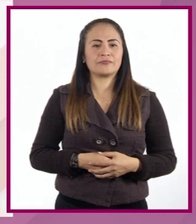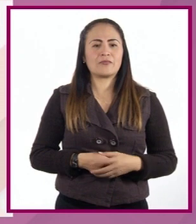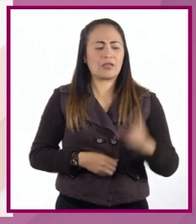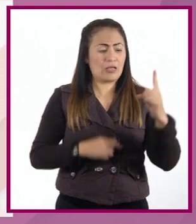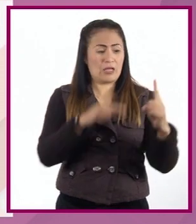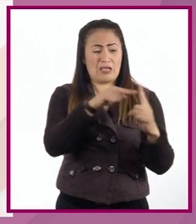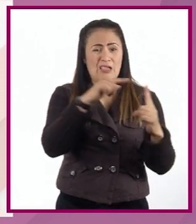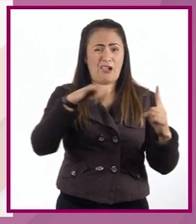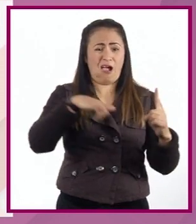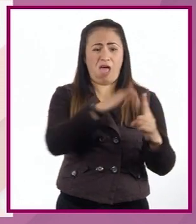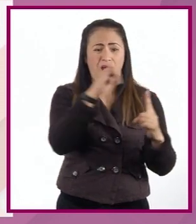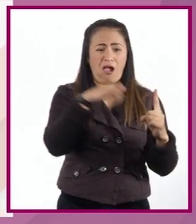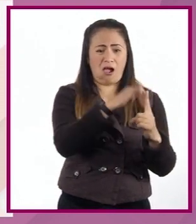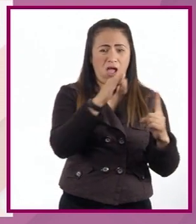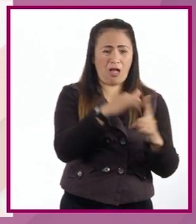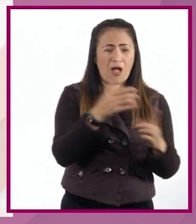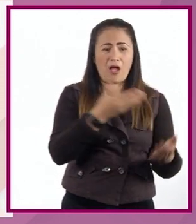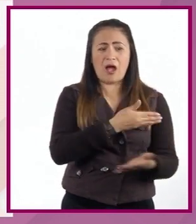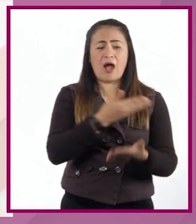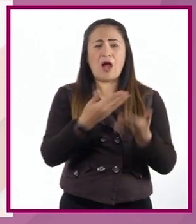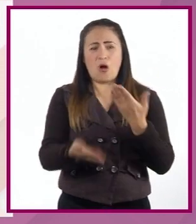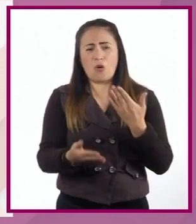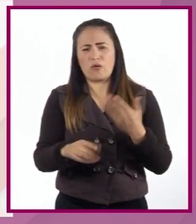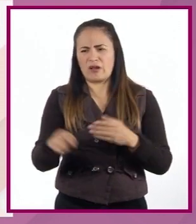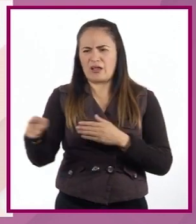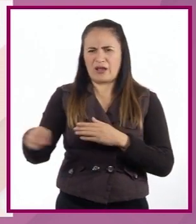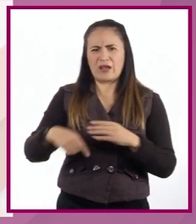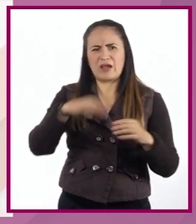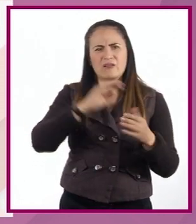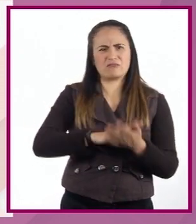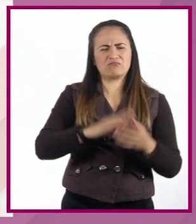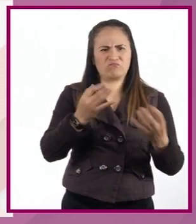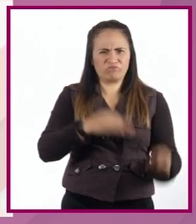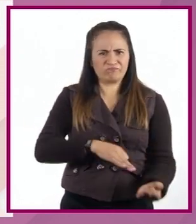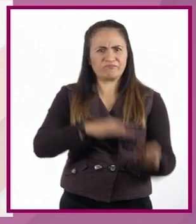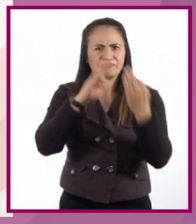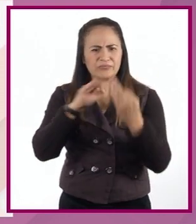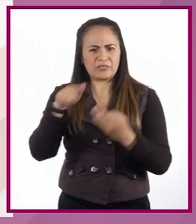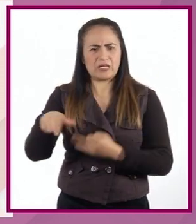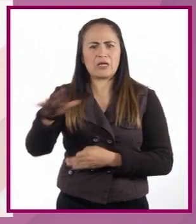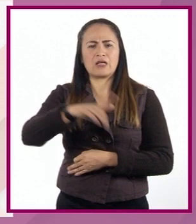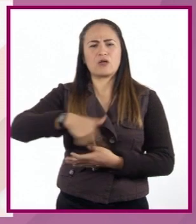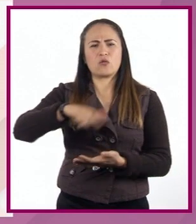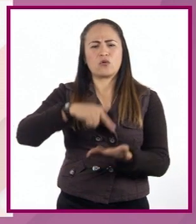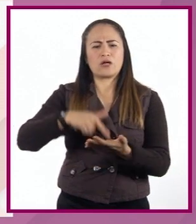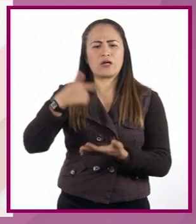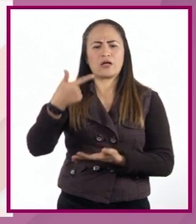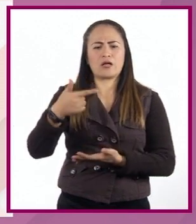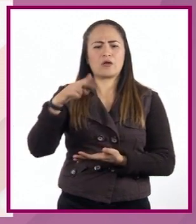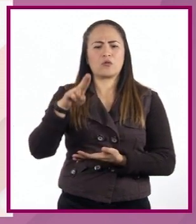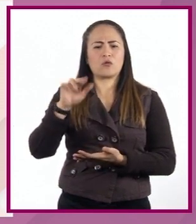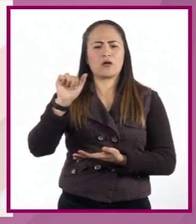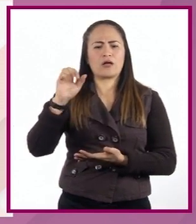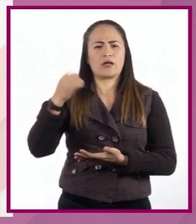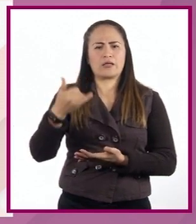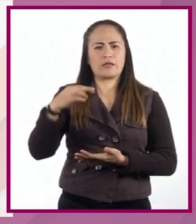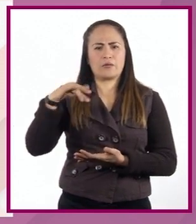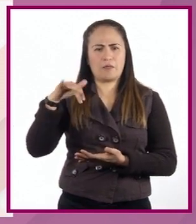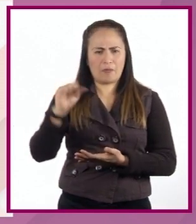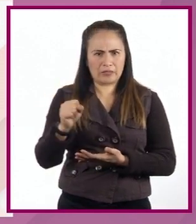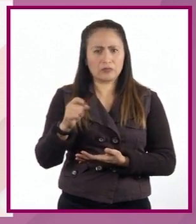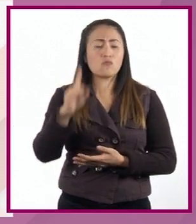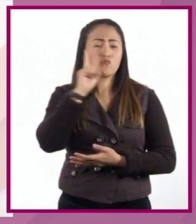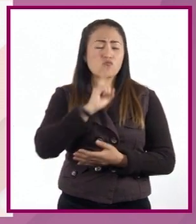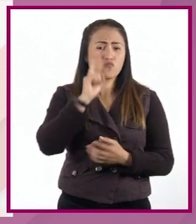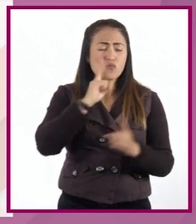Víctima de bullying. Es ahora impulsora de prevenir acoso escolar en Guaymas. Guaymas, Sonora, una joven afectada por el